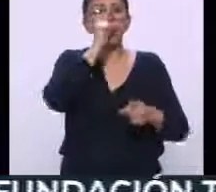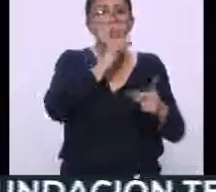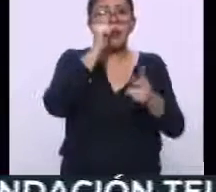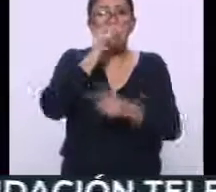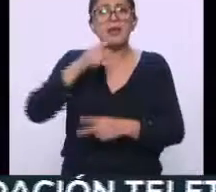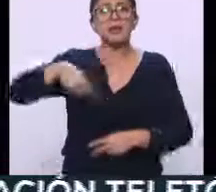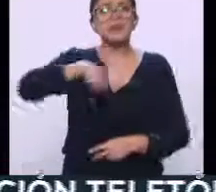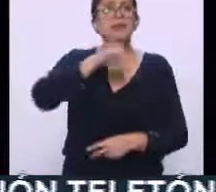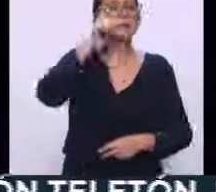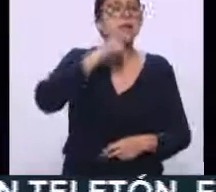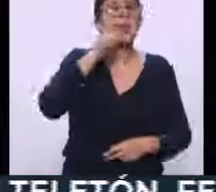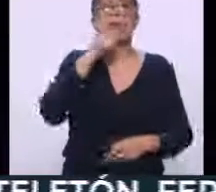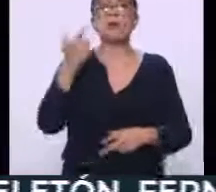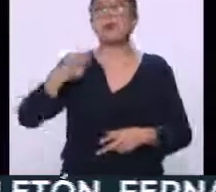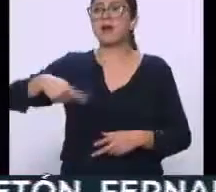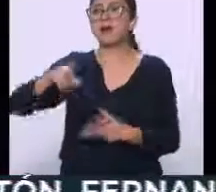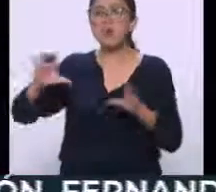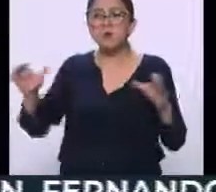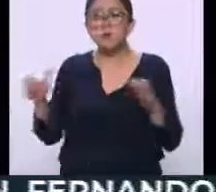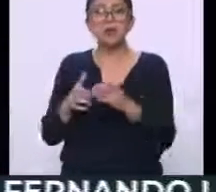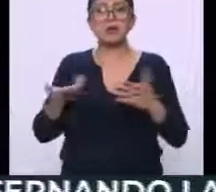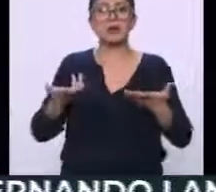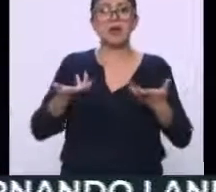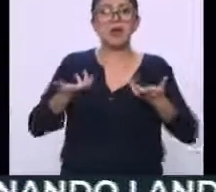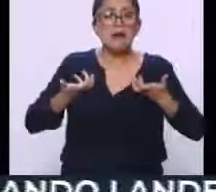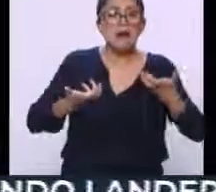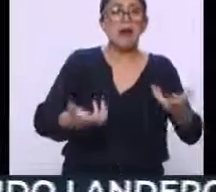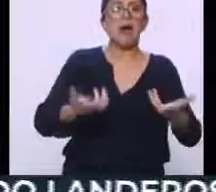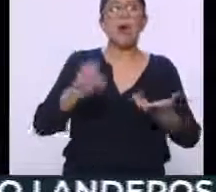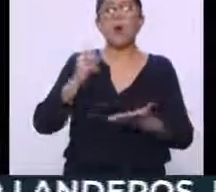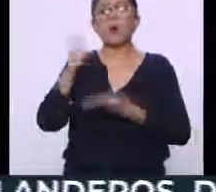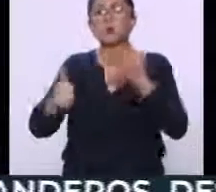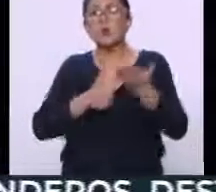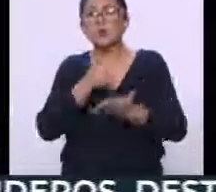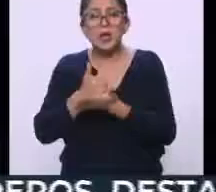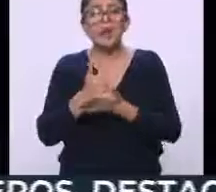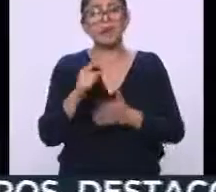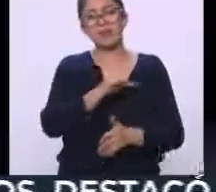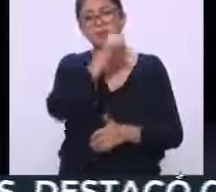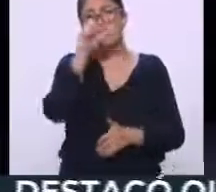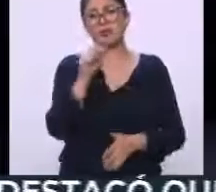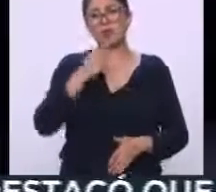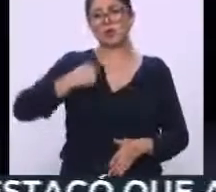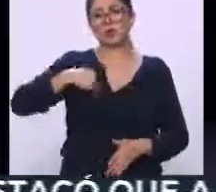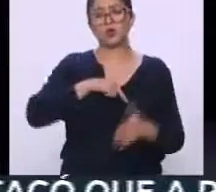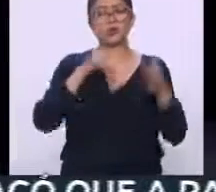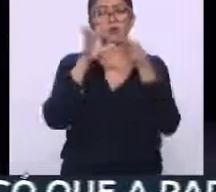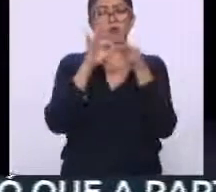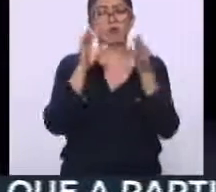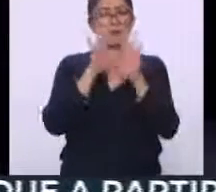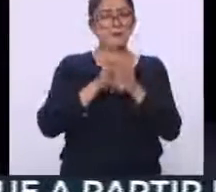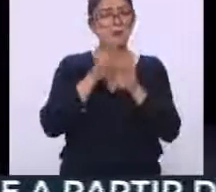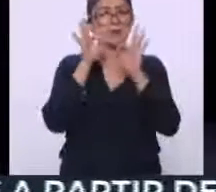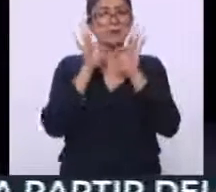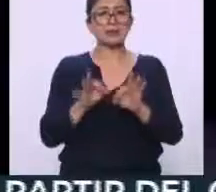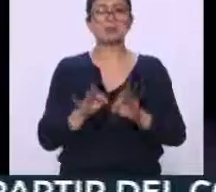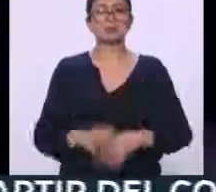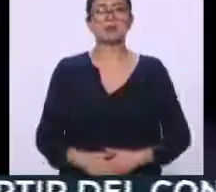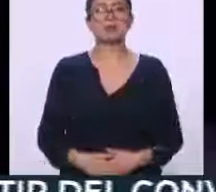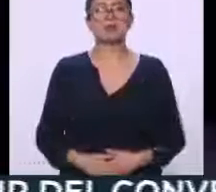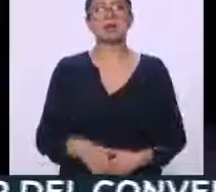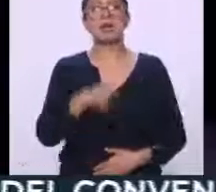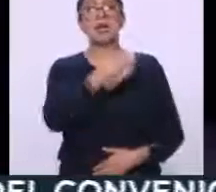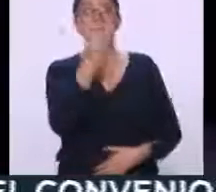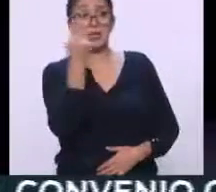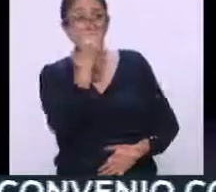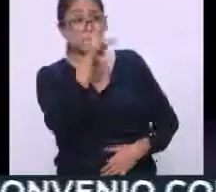que hablamos mucho en temas de urbanos y de ciudad, pero lo hablaremos más adelante. Habrá que encontrar a la gente chingona para hacerlo, ¿no? ¿Ya